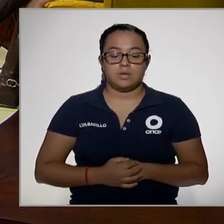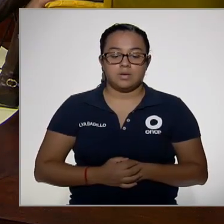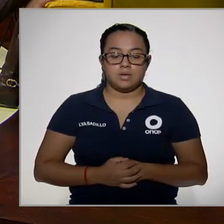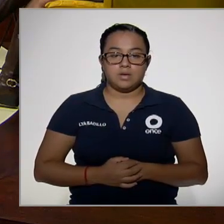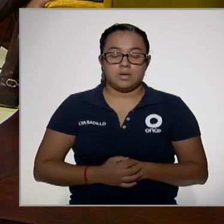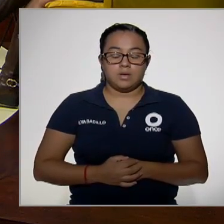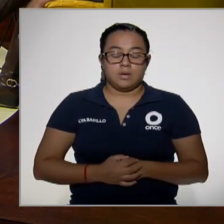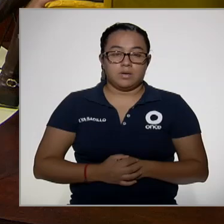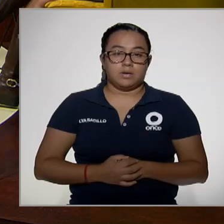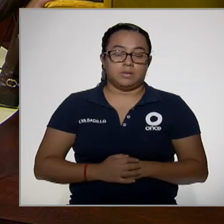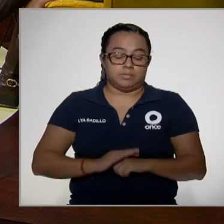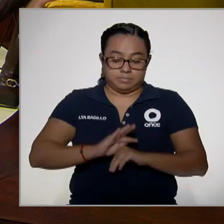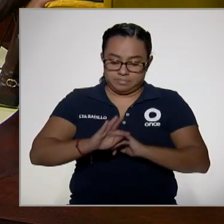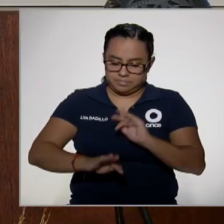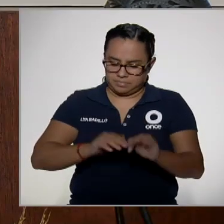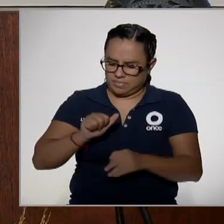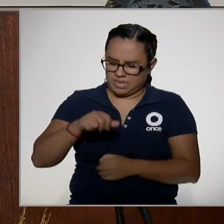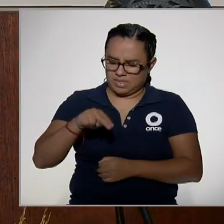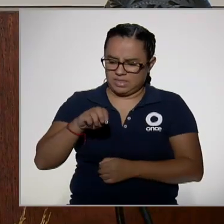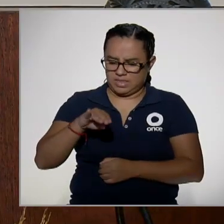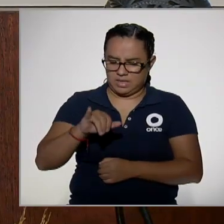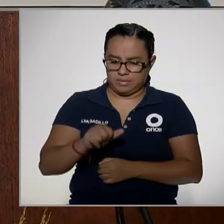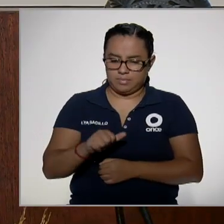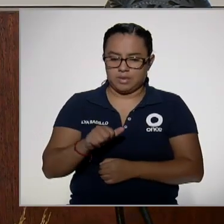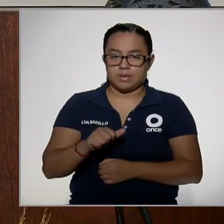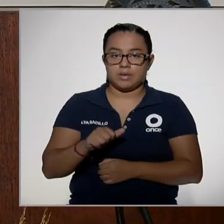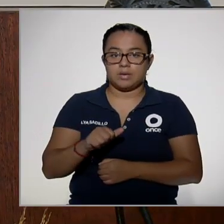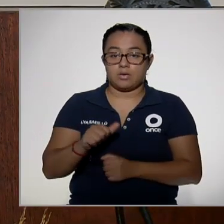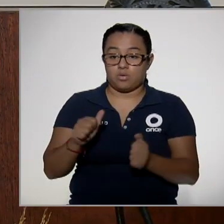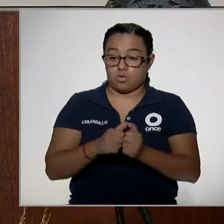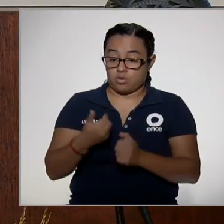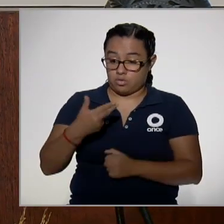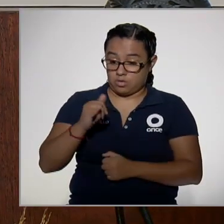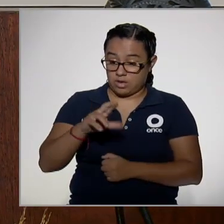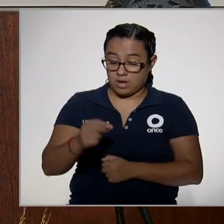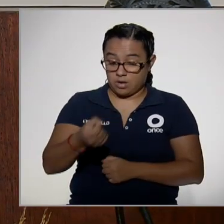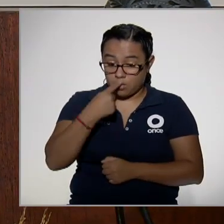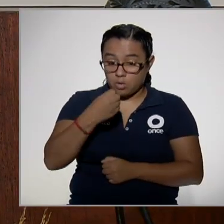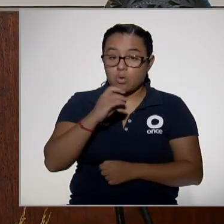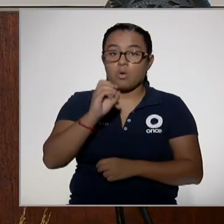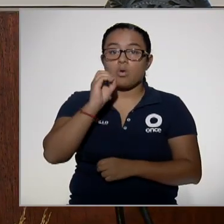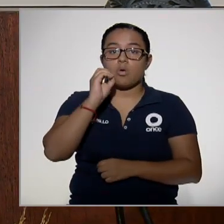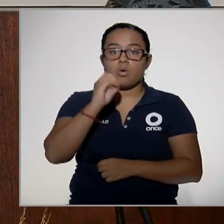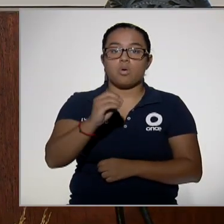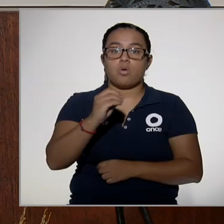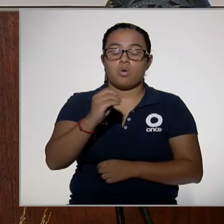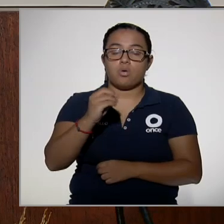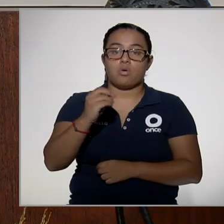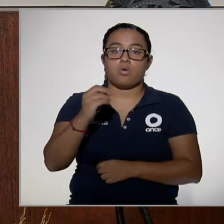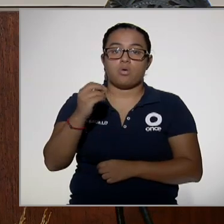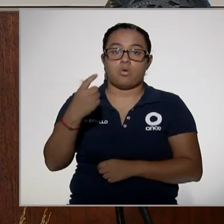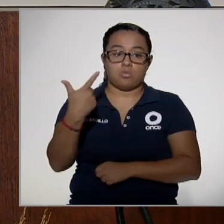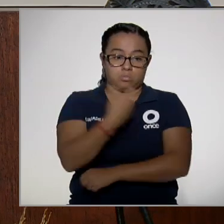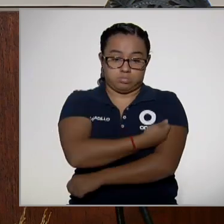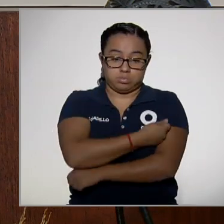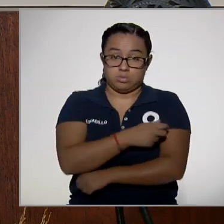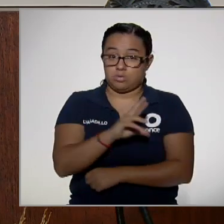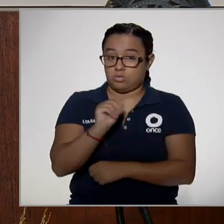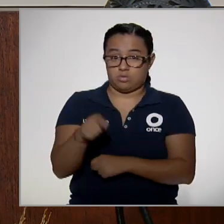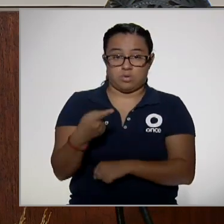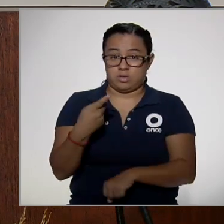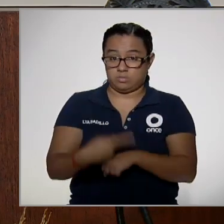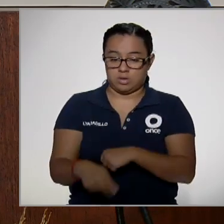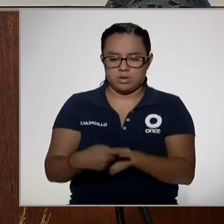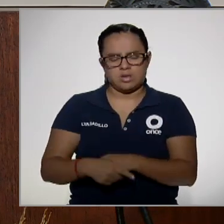para tratamiento para la anemia severa severa con hierro puede ser oral o intravenoso no es peligroso ya nos comentó la